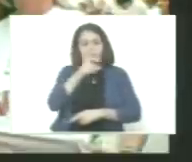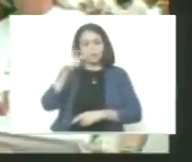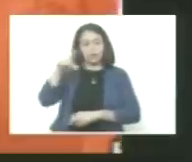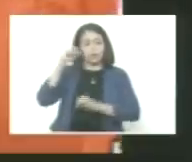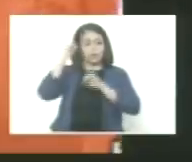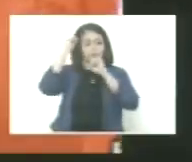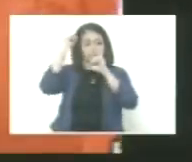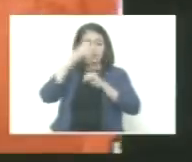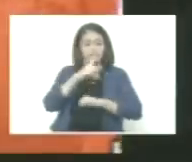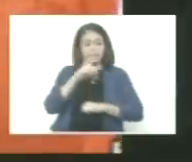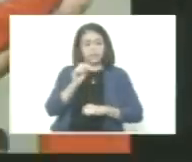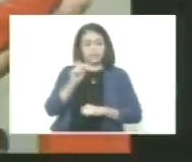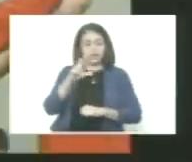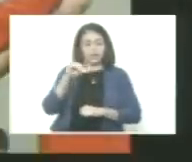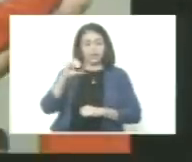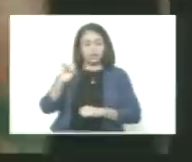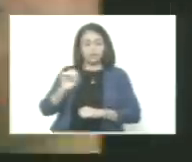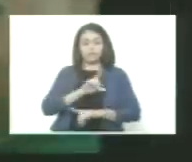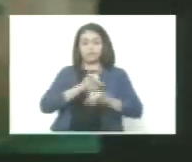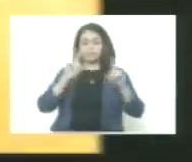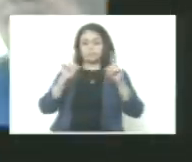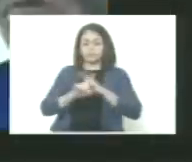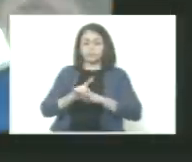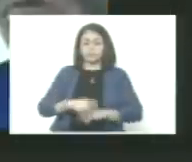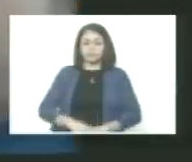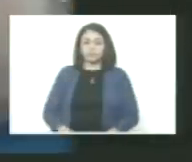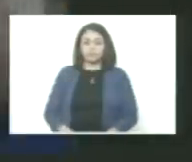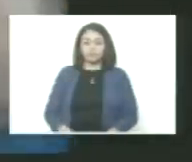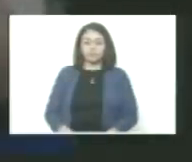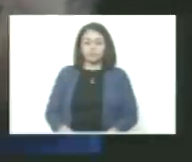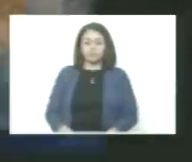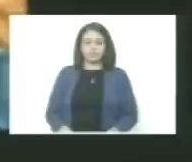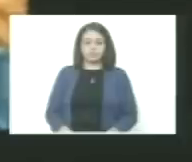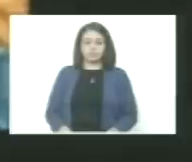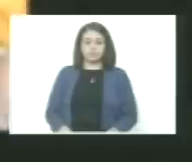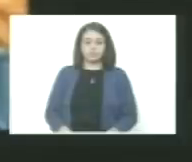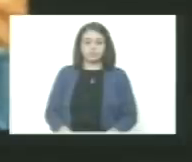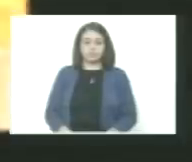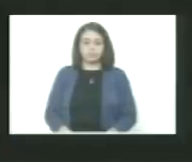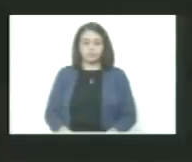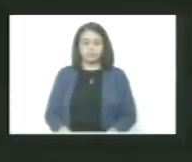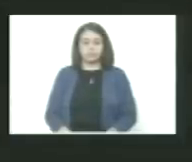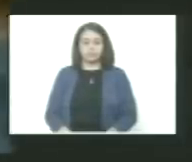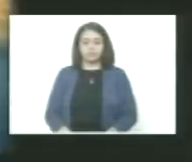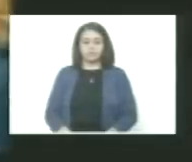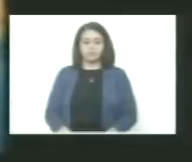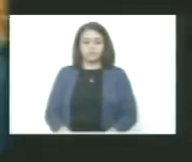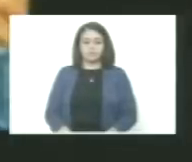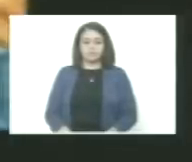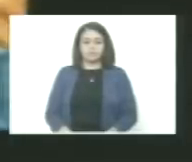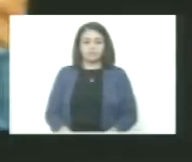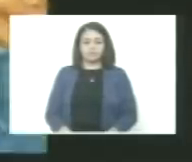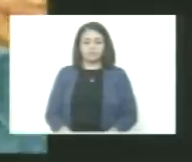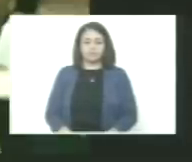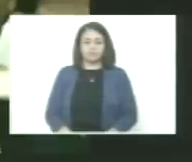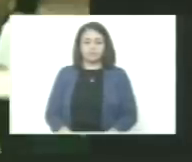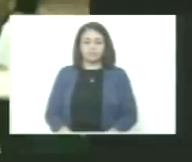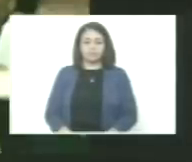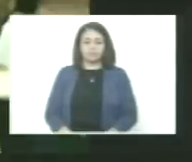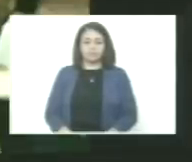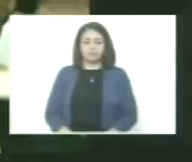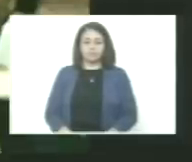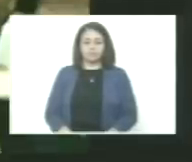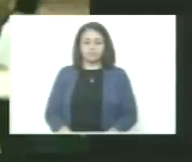¡Viva Darío! Será convertido en fuerzas pa' que ya no siga enfermo de conformismo en el